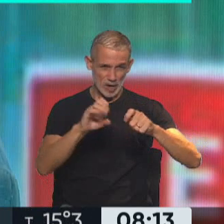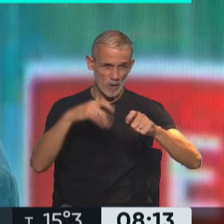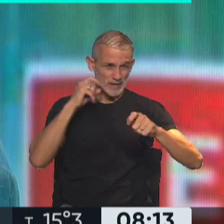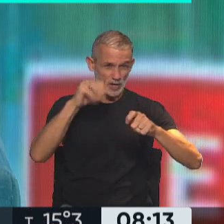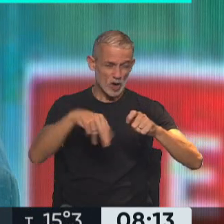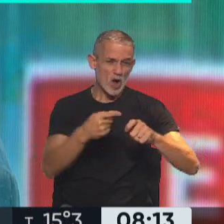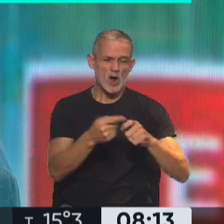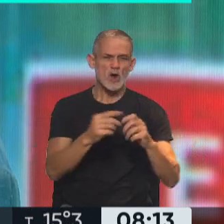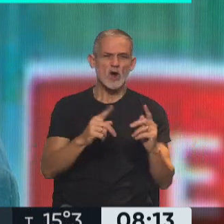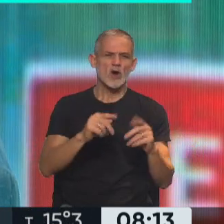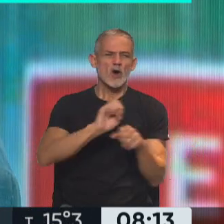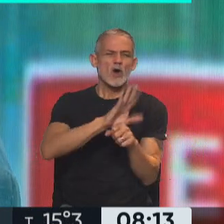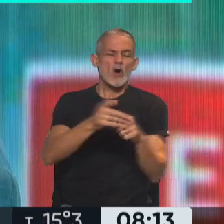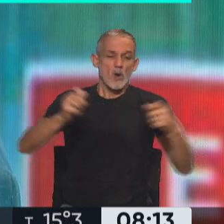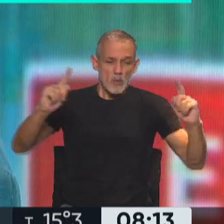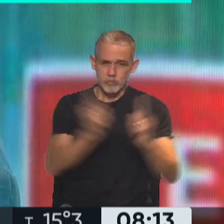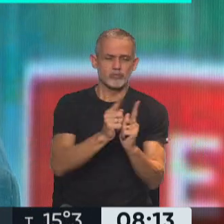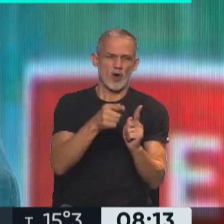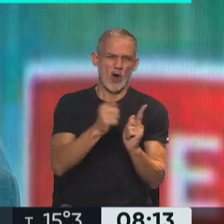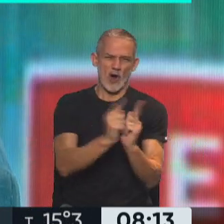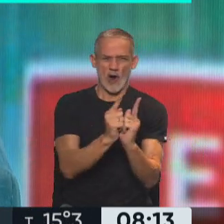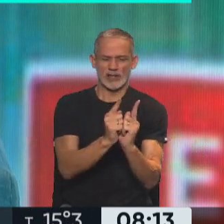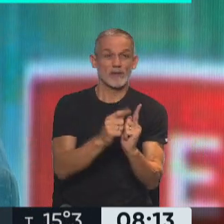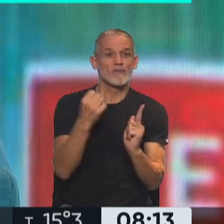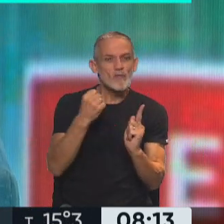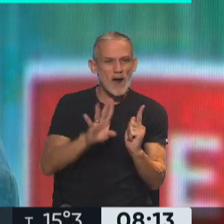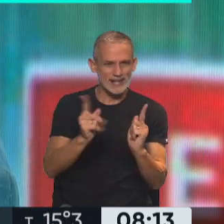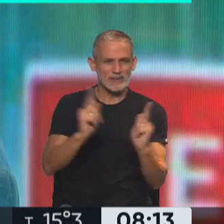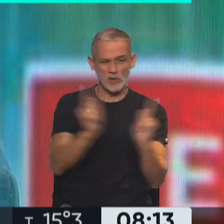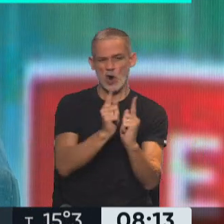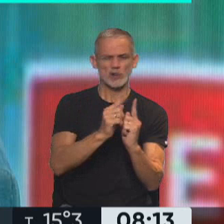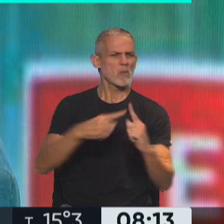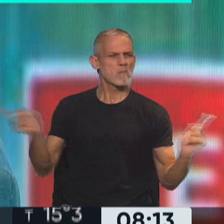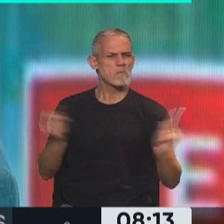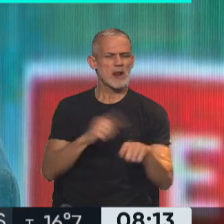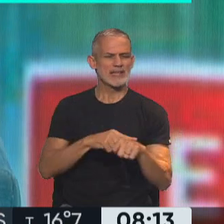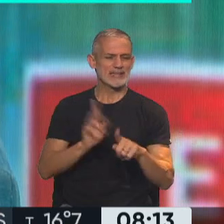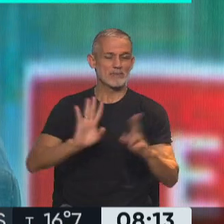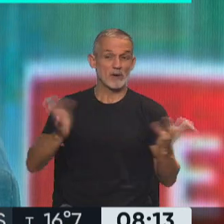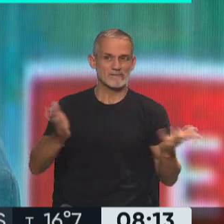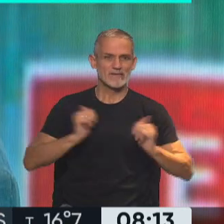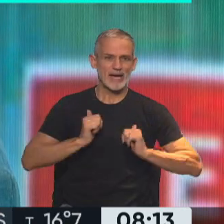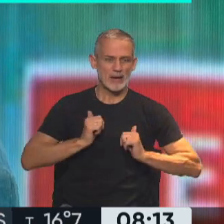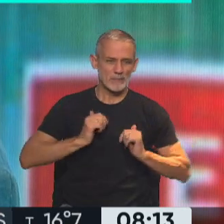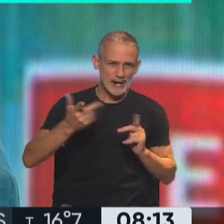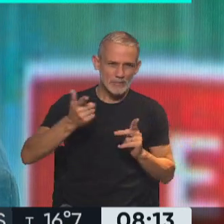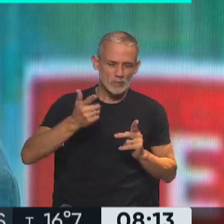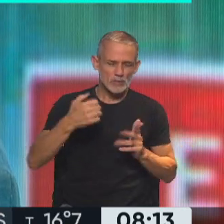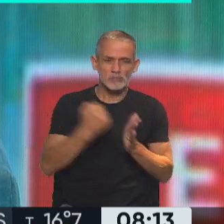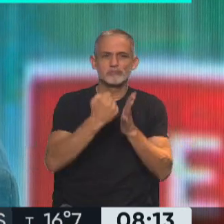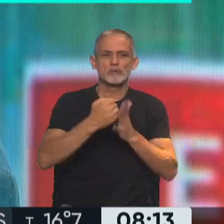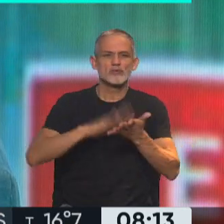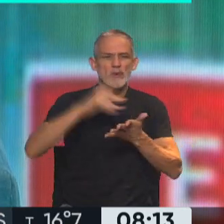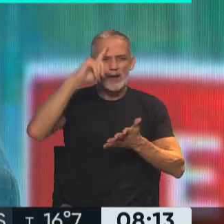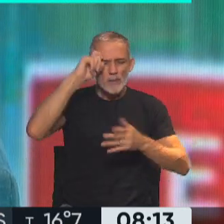justamente olas cortas de mucha intensidad. Y respecto a la expectativa, la verdad es que esperamos que no tenga un alto impacto en lo que